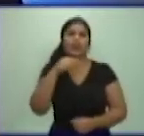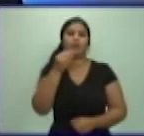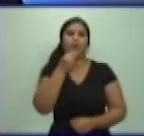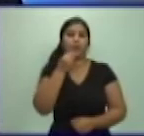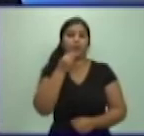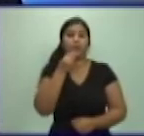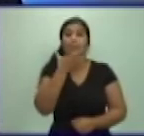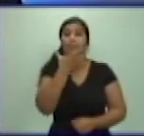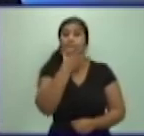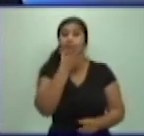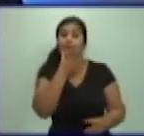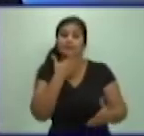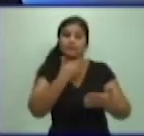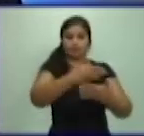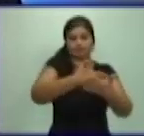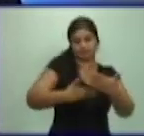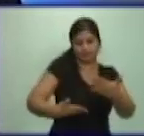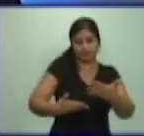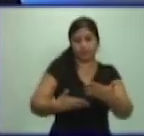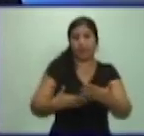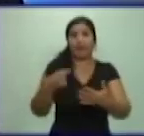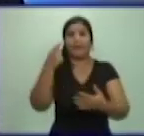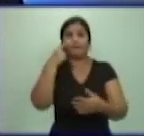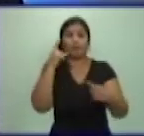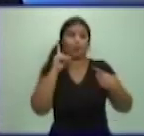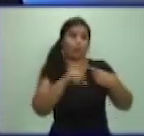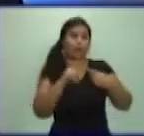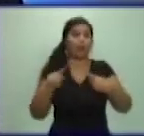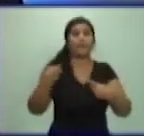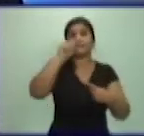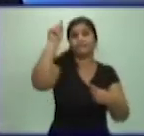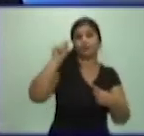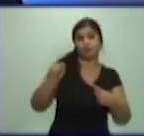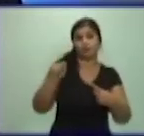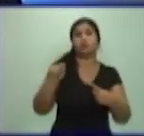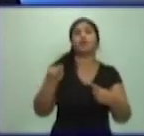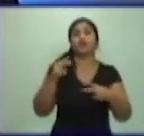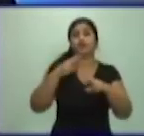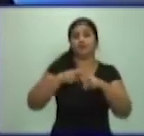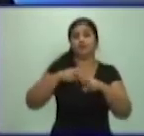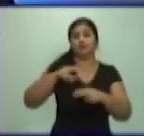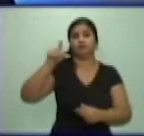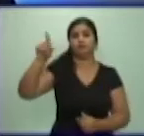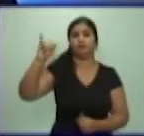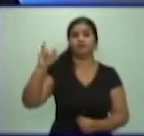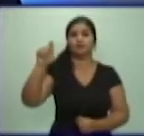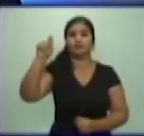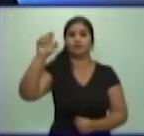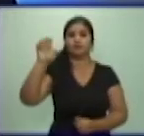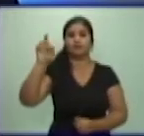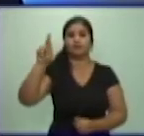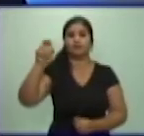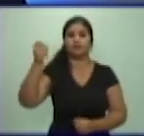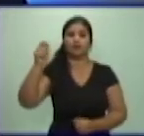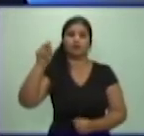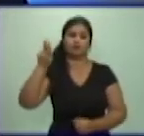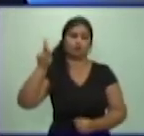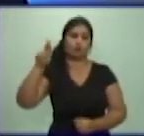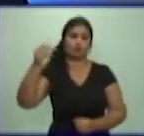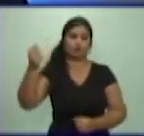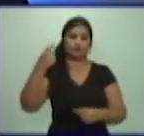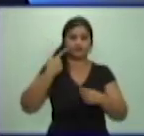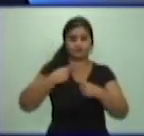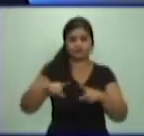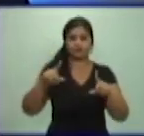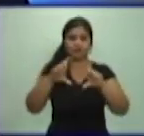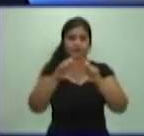bloque de comprensión. Ya vimos la pregunta de literatura, que también forma parte de la comprensión, el texto. Y bueno, ¿qué hacer con ese